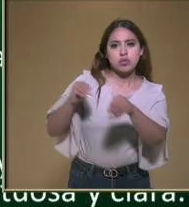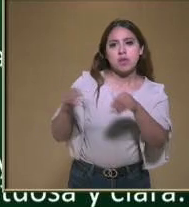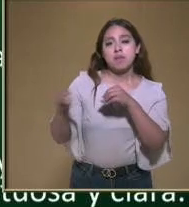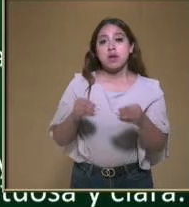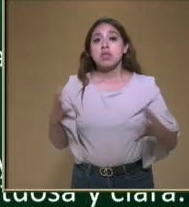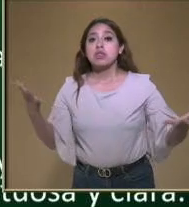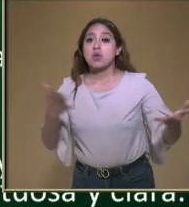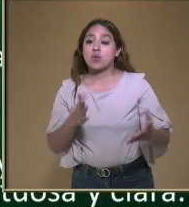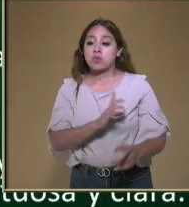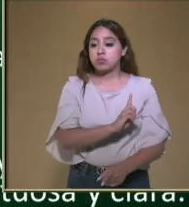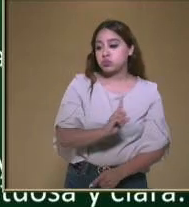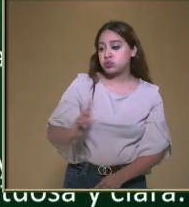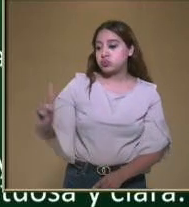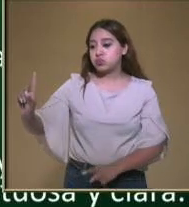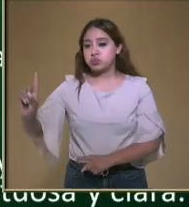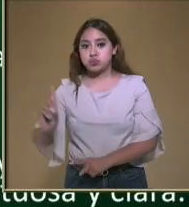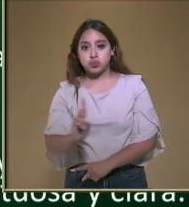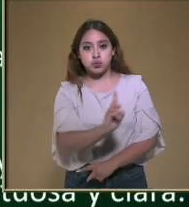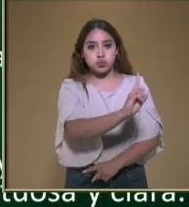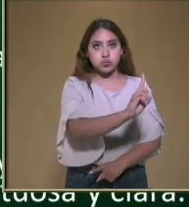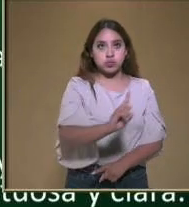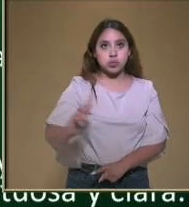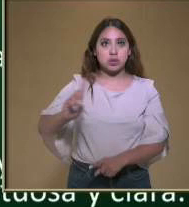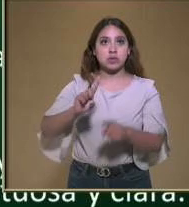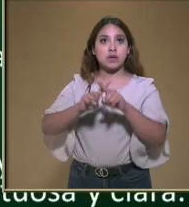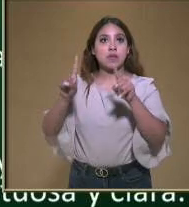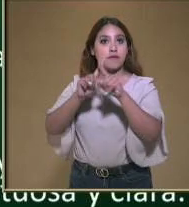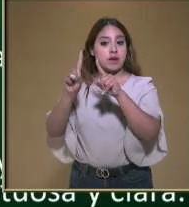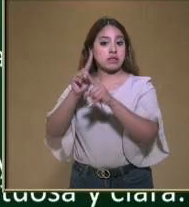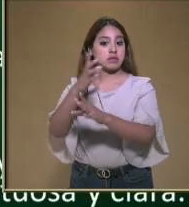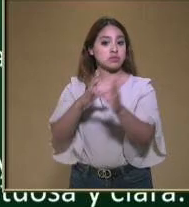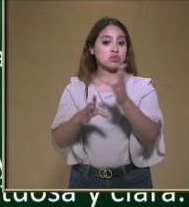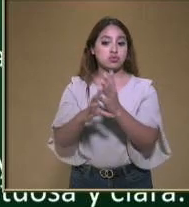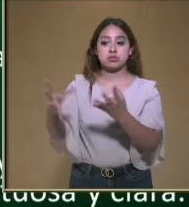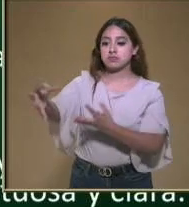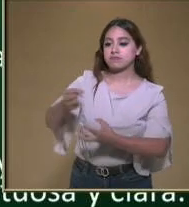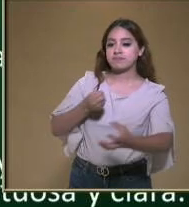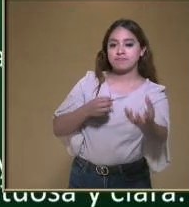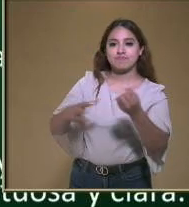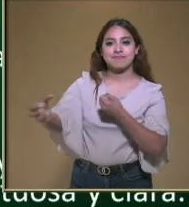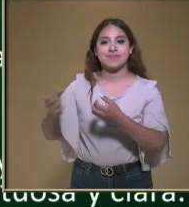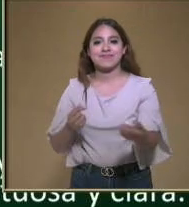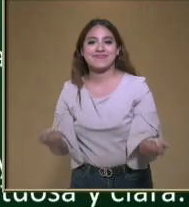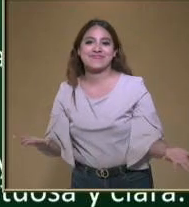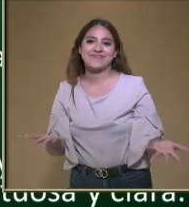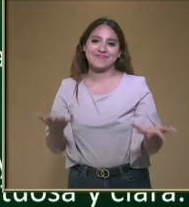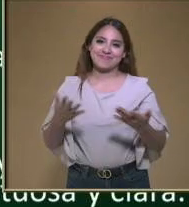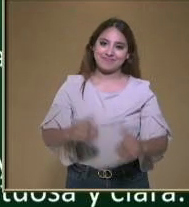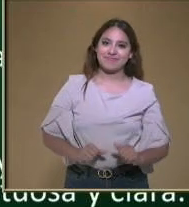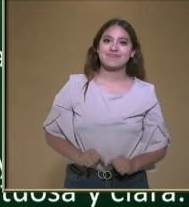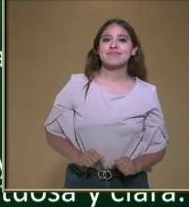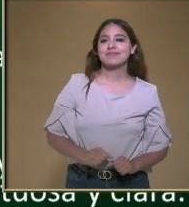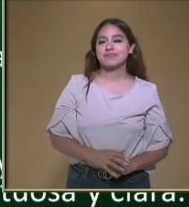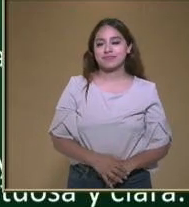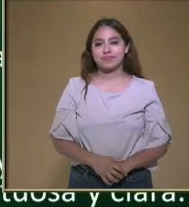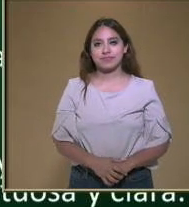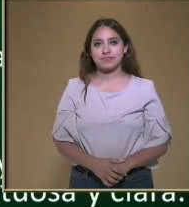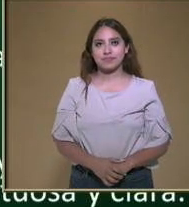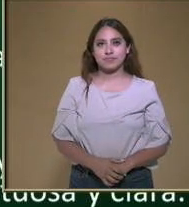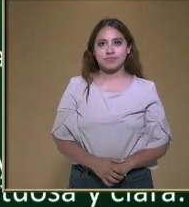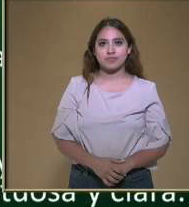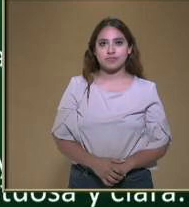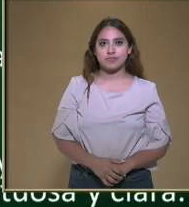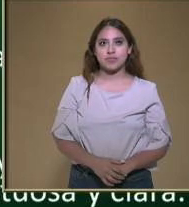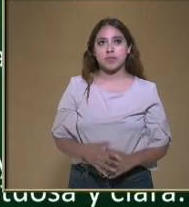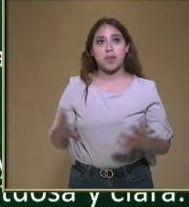implican desplazamientos y manejo de diferentes objetos para adaptarlas a las condiciones que se presentan. Entonces vamos a destacar